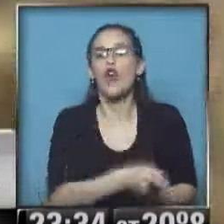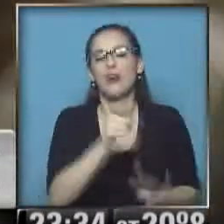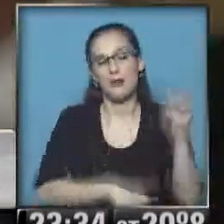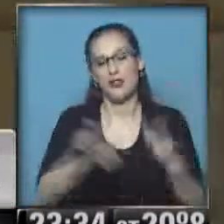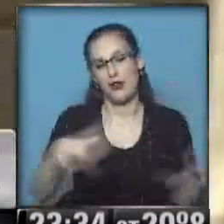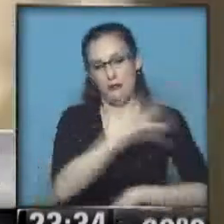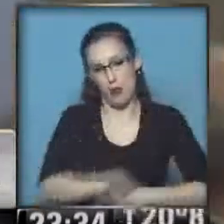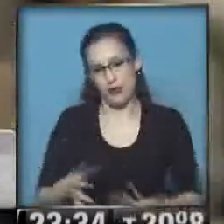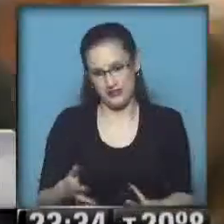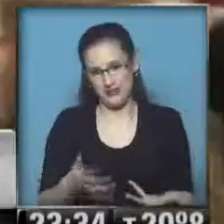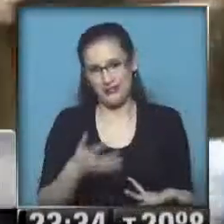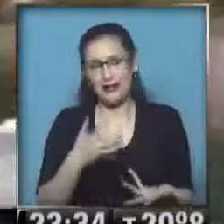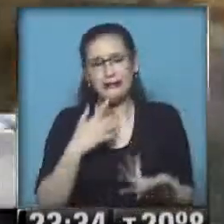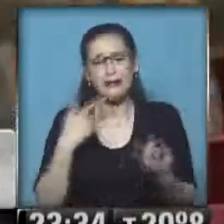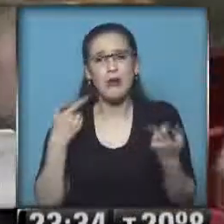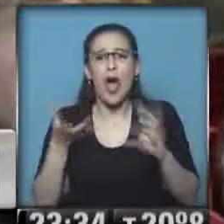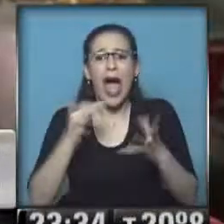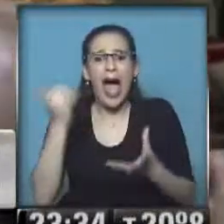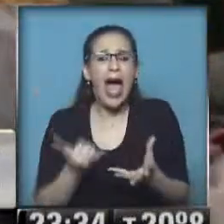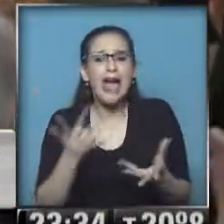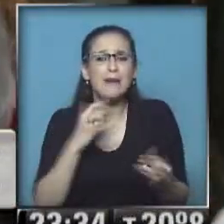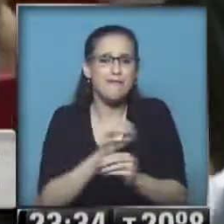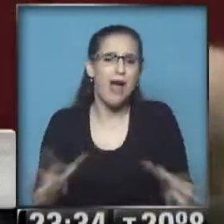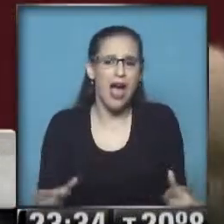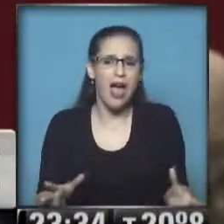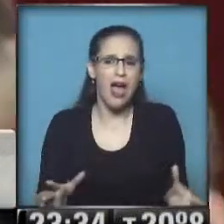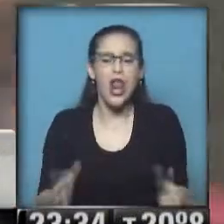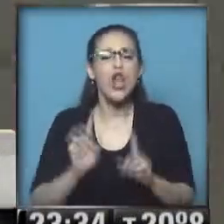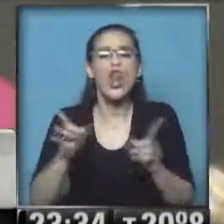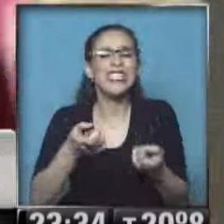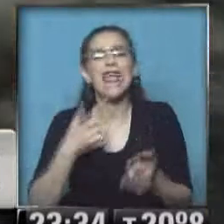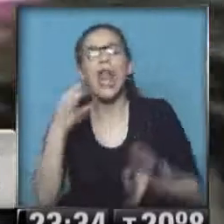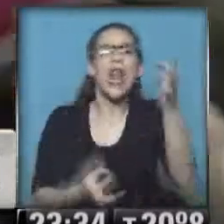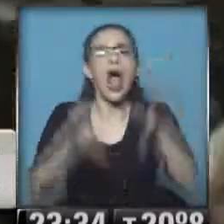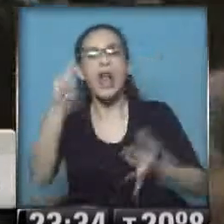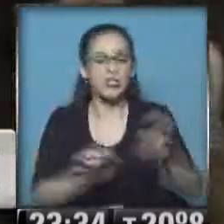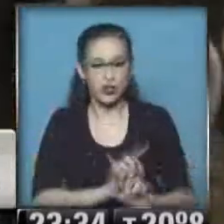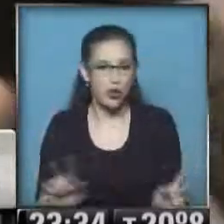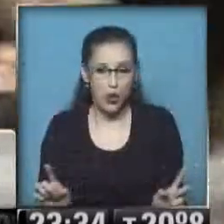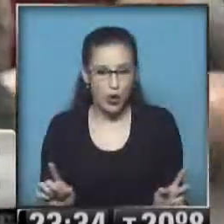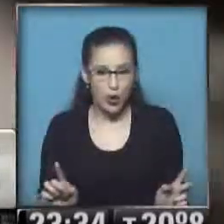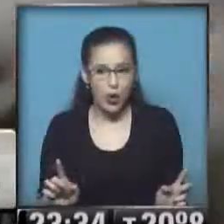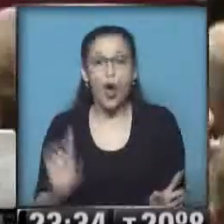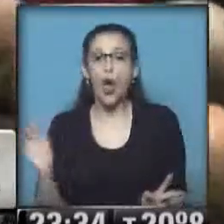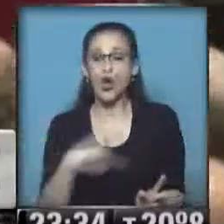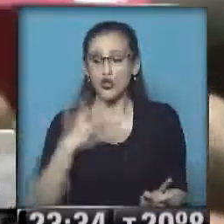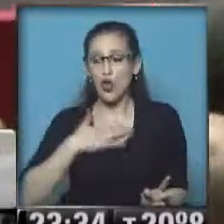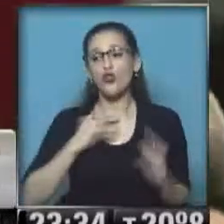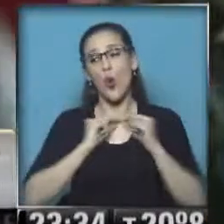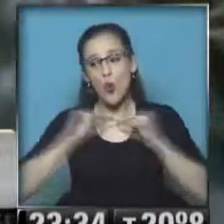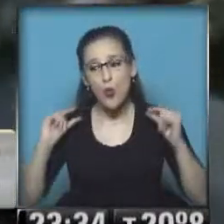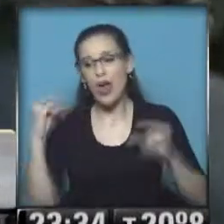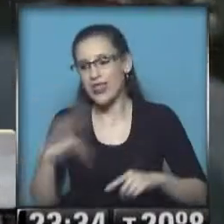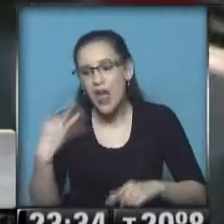decir, no hacía falta ni siquiera hacer demasiado análisis económico. Es pecado. Y si es pecado, nosotros como curas tenemos que decirlo